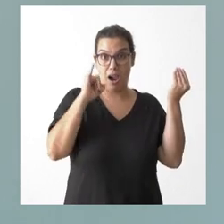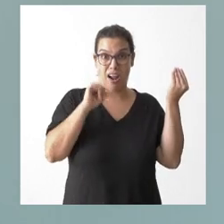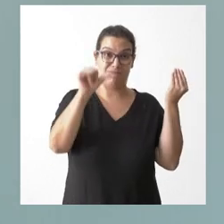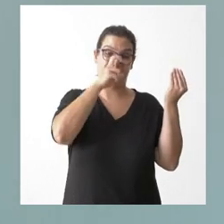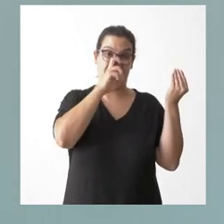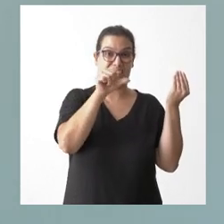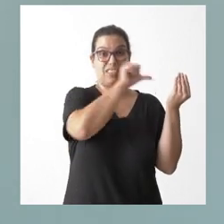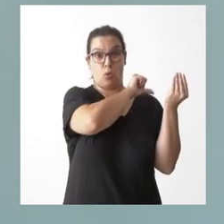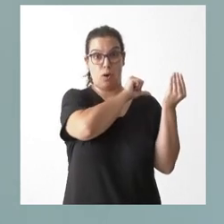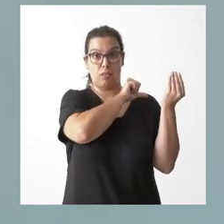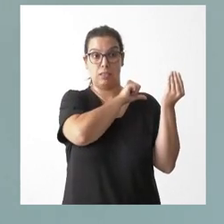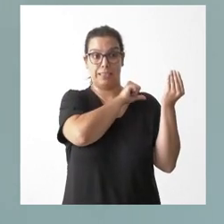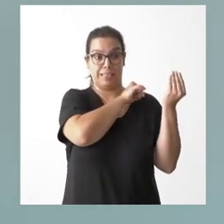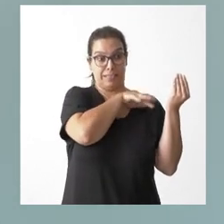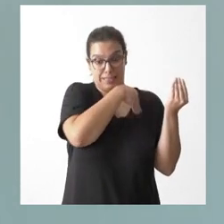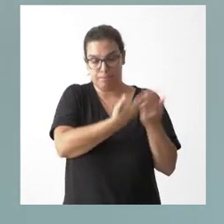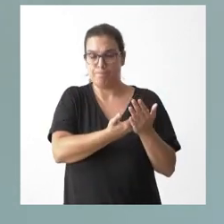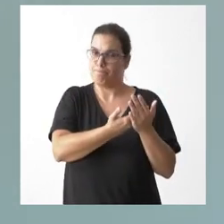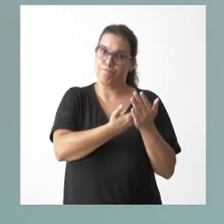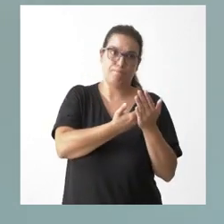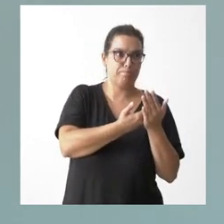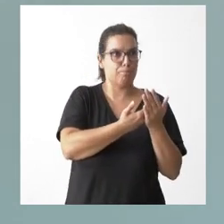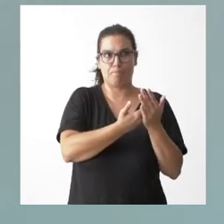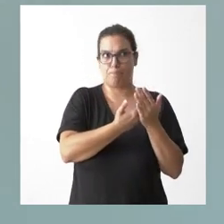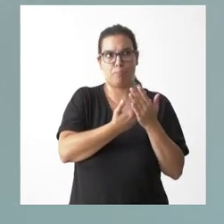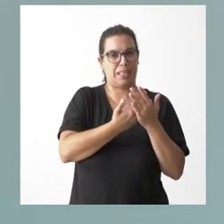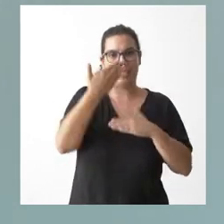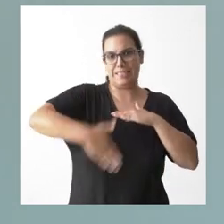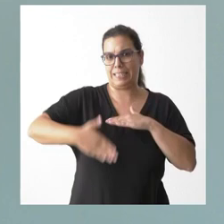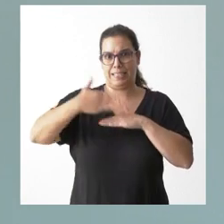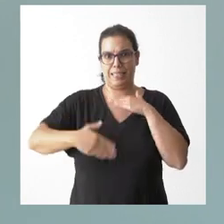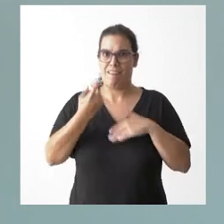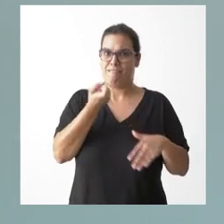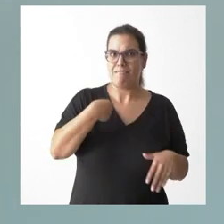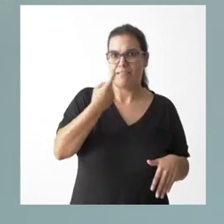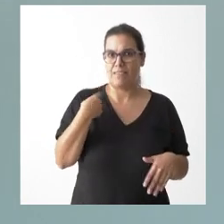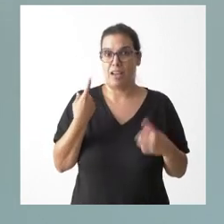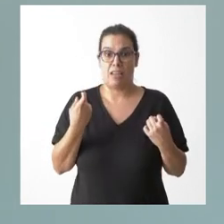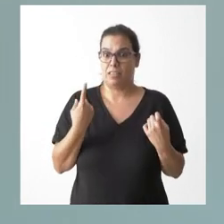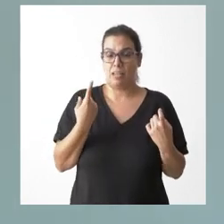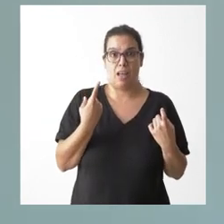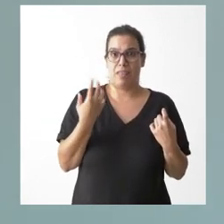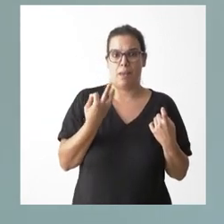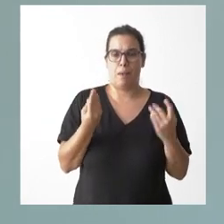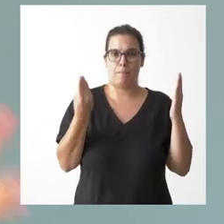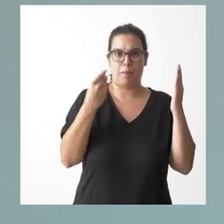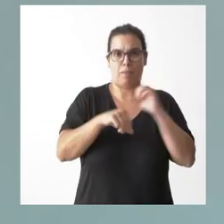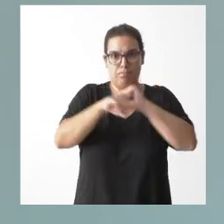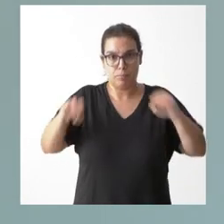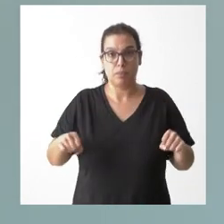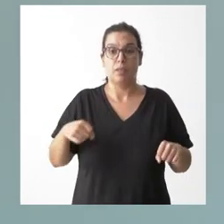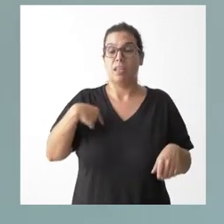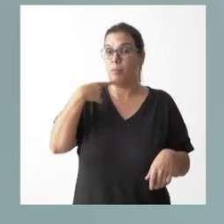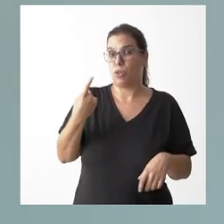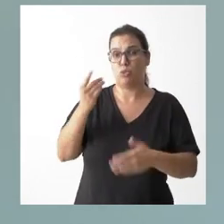para todo este periodo es una ley que es insuficiente, que tiene carencias, que se ha demostrado necesario fortalecer. Lo hemos dicho al